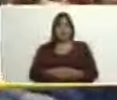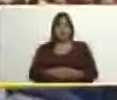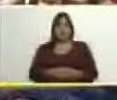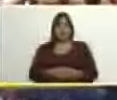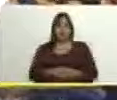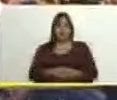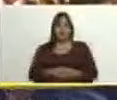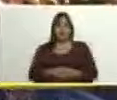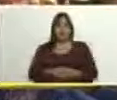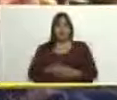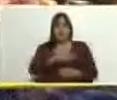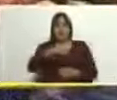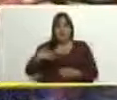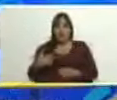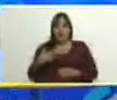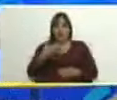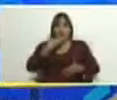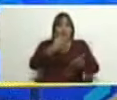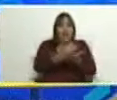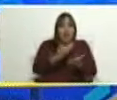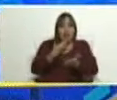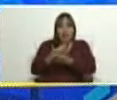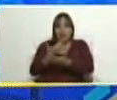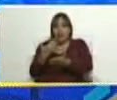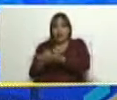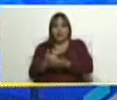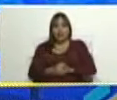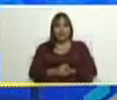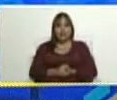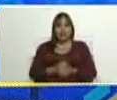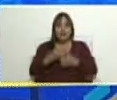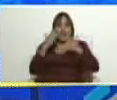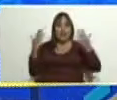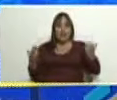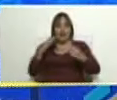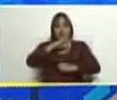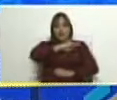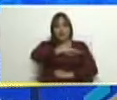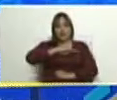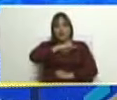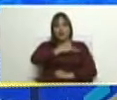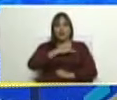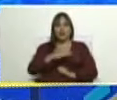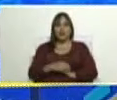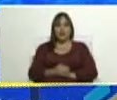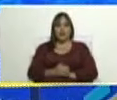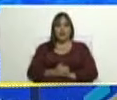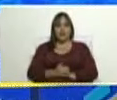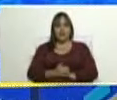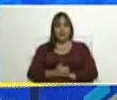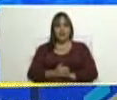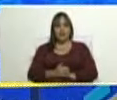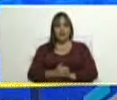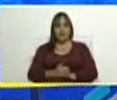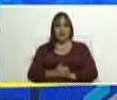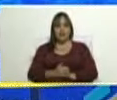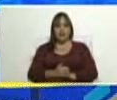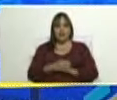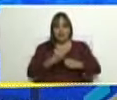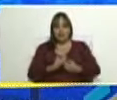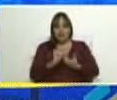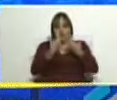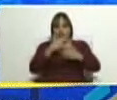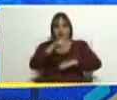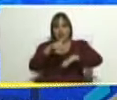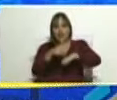Quiero darle las gracias a la gran misión del alma nacional,